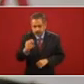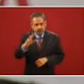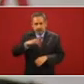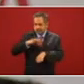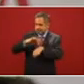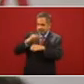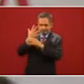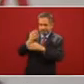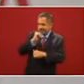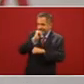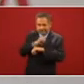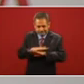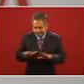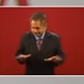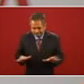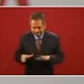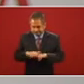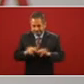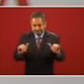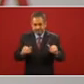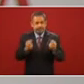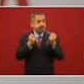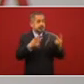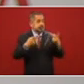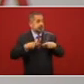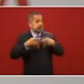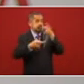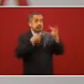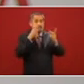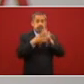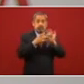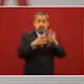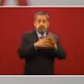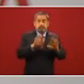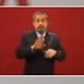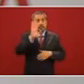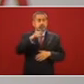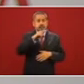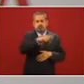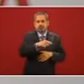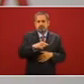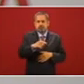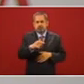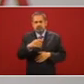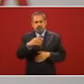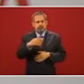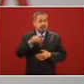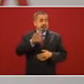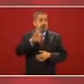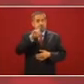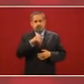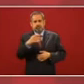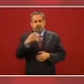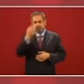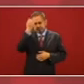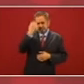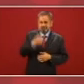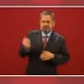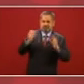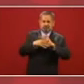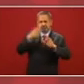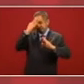científica, en voz de innumerables personas que parecieran haber desarrollado capacidades de epidemiólogas